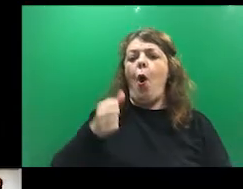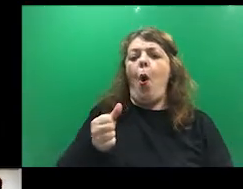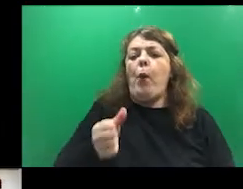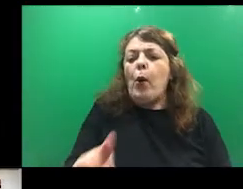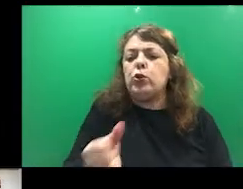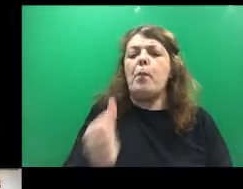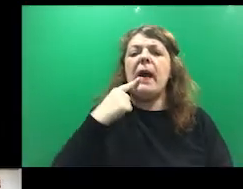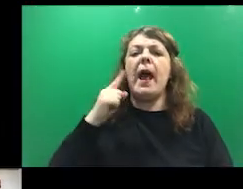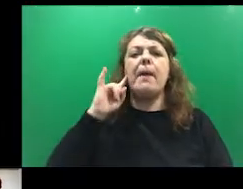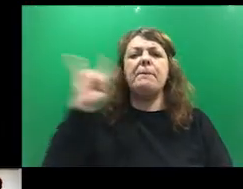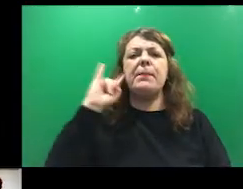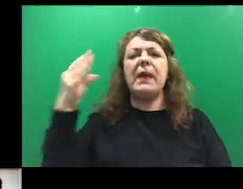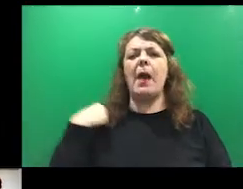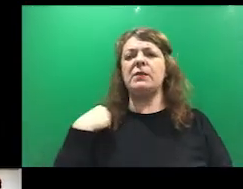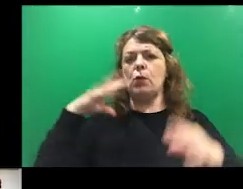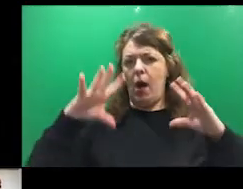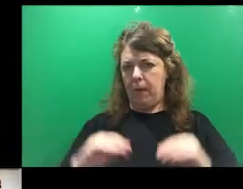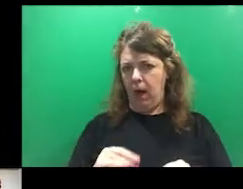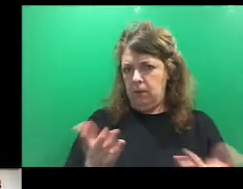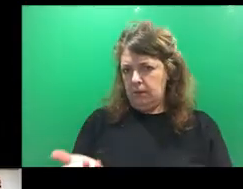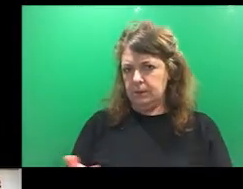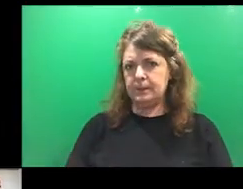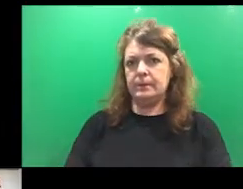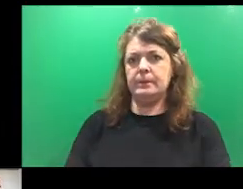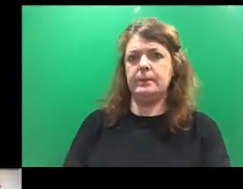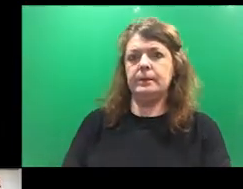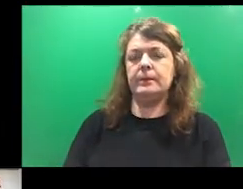o hasta que alguien le da un botón para quitar la alarma.